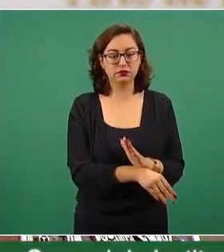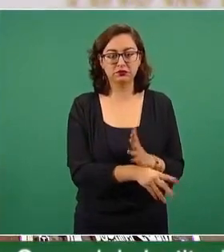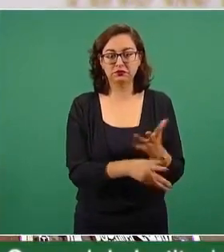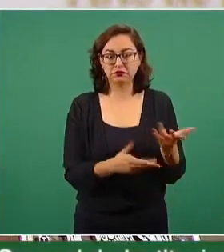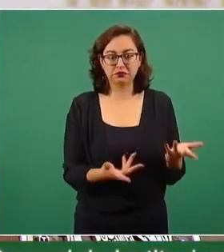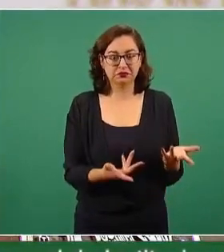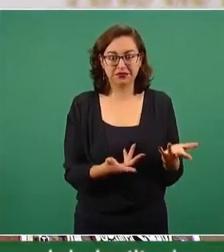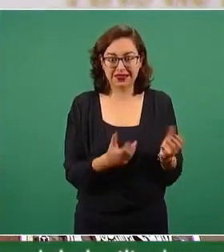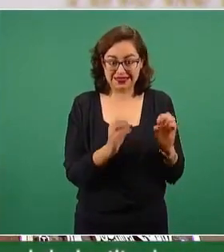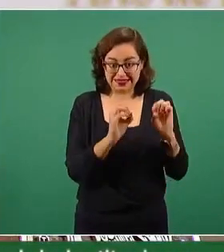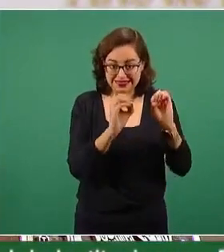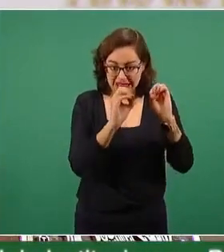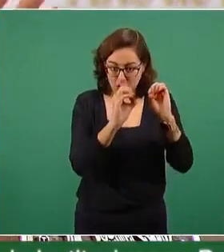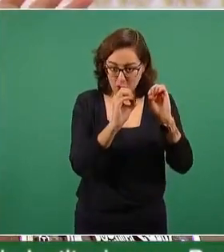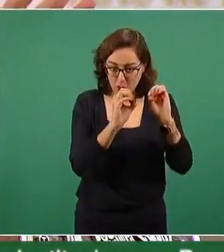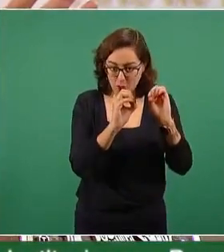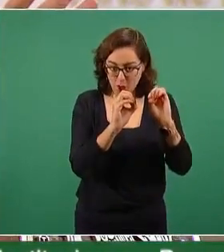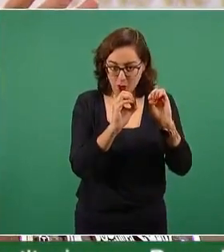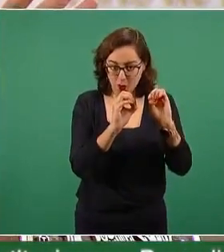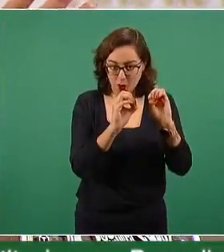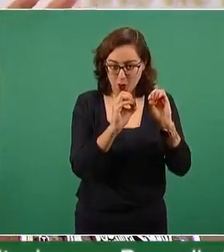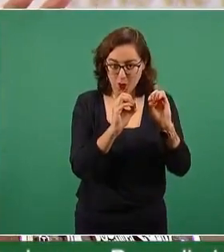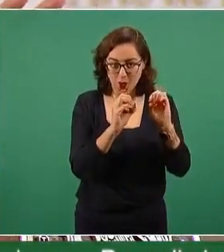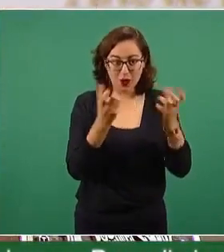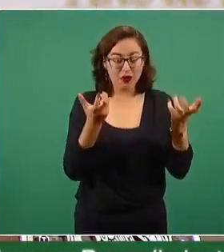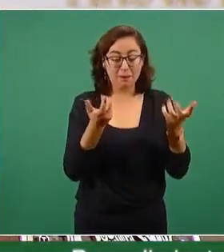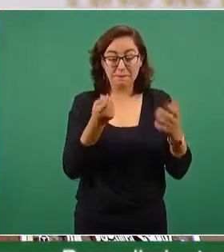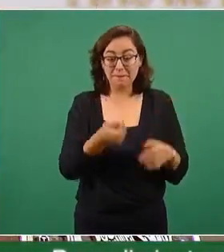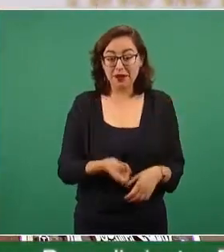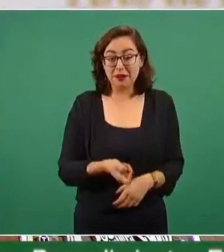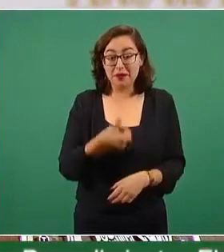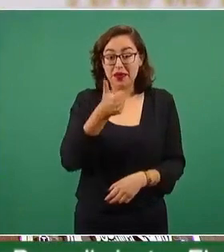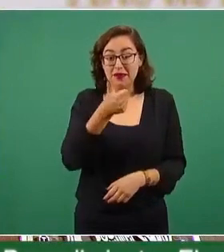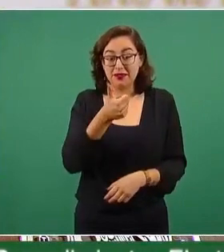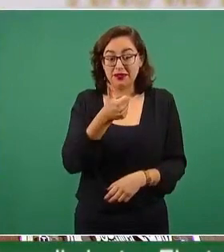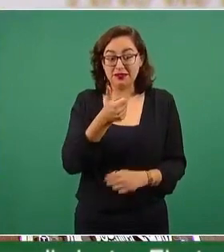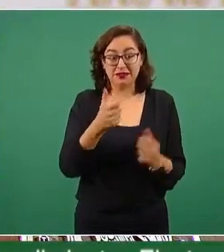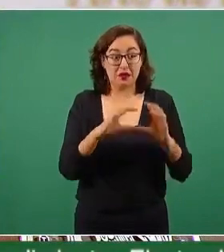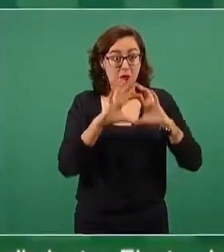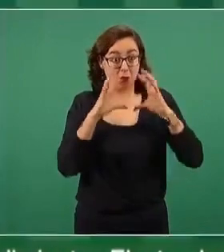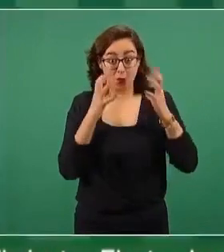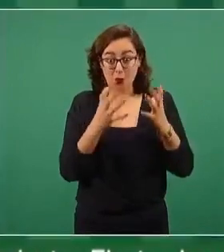cero, fue una cosa nunca vista.